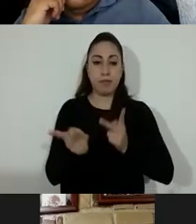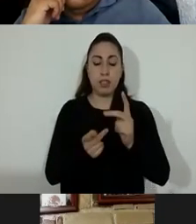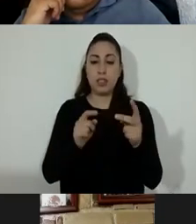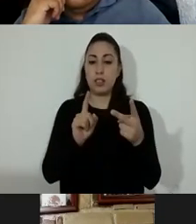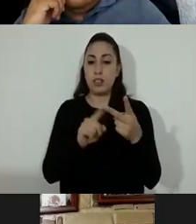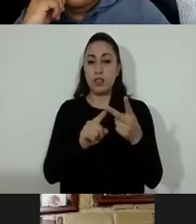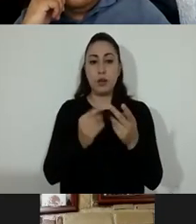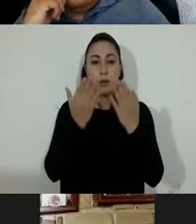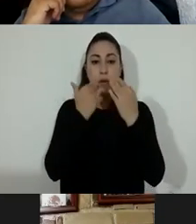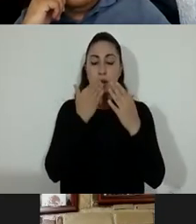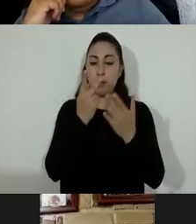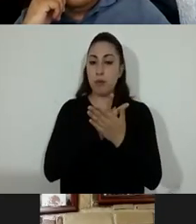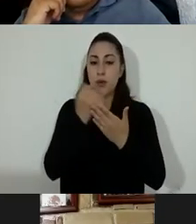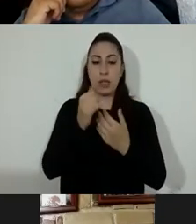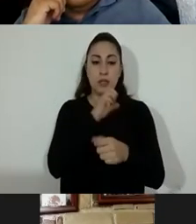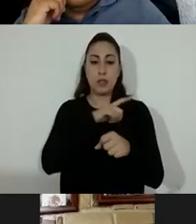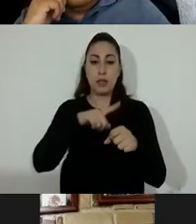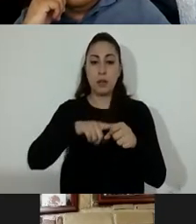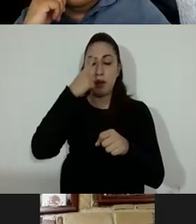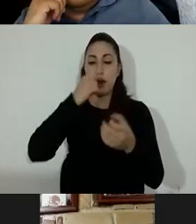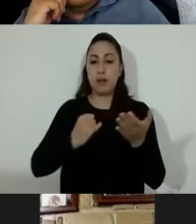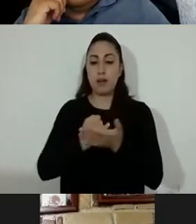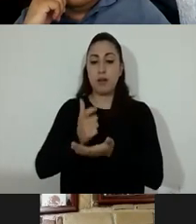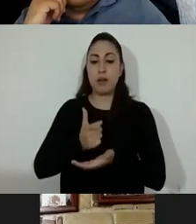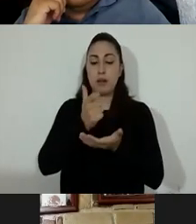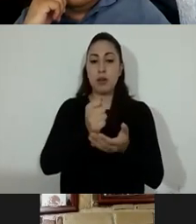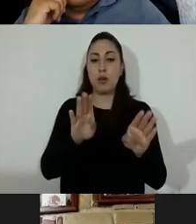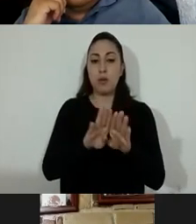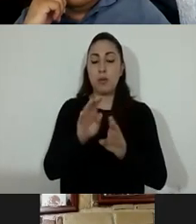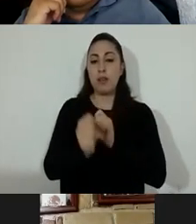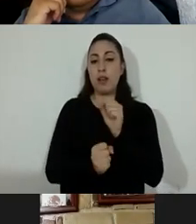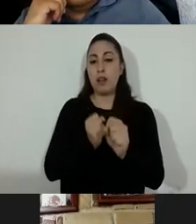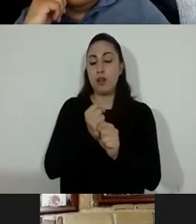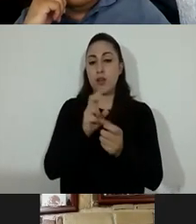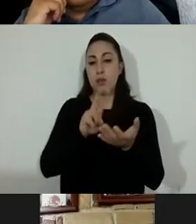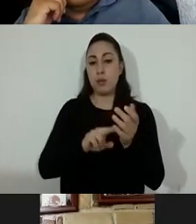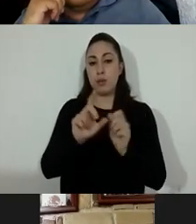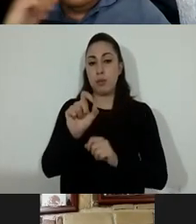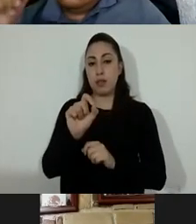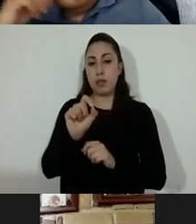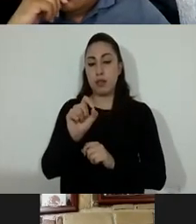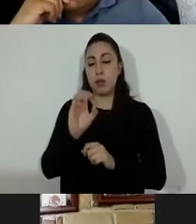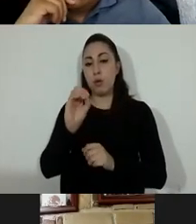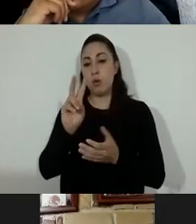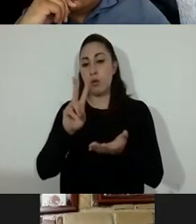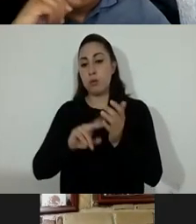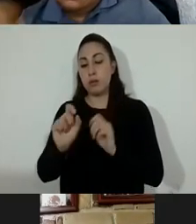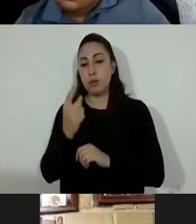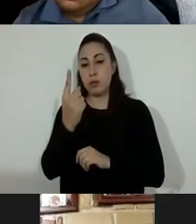con un proyecto específico para ejecutarse en el ejercicio fiscal 2020 o